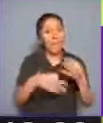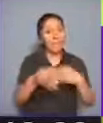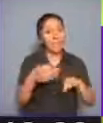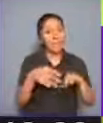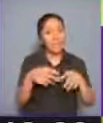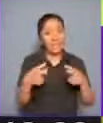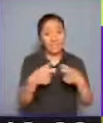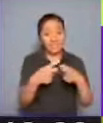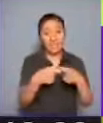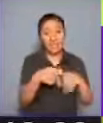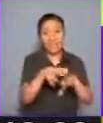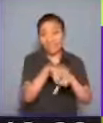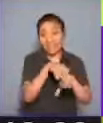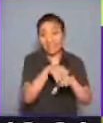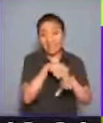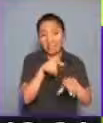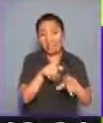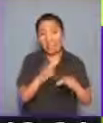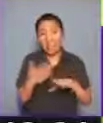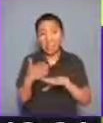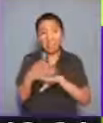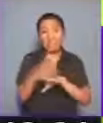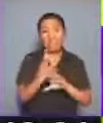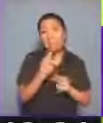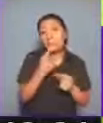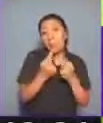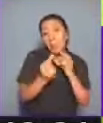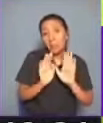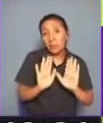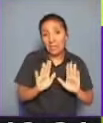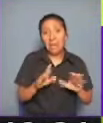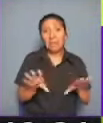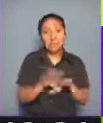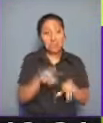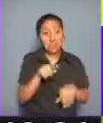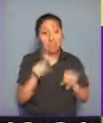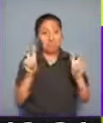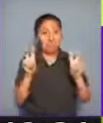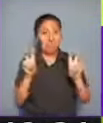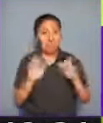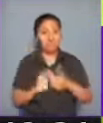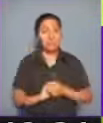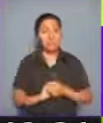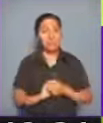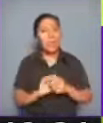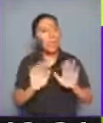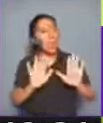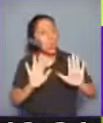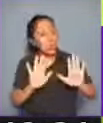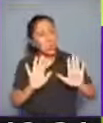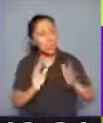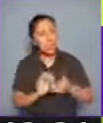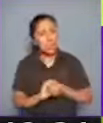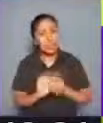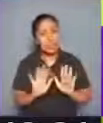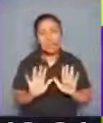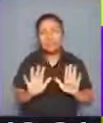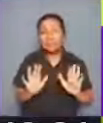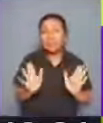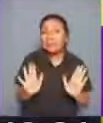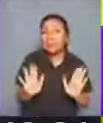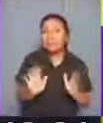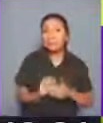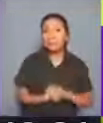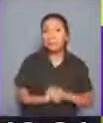calzado Vamos a ingresar a ver y vamos a preguntar justamente eso a ver Hola A ver a ver a ver si